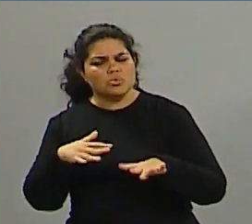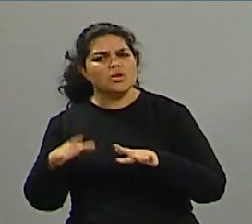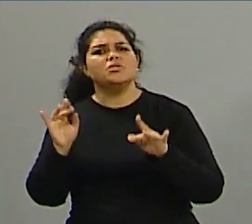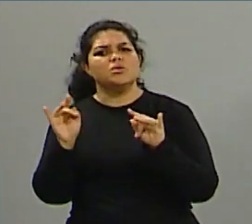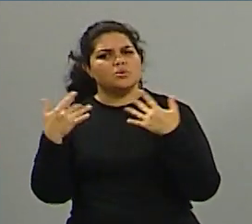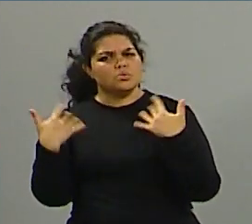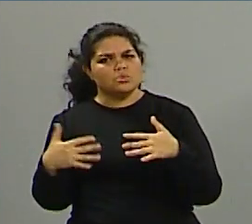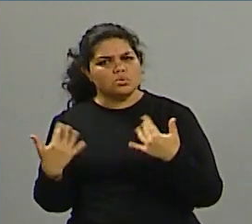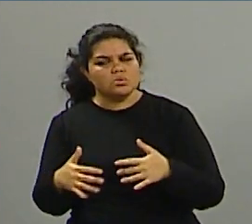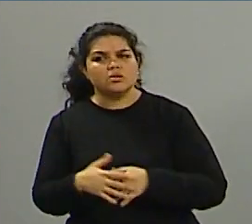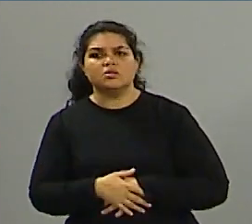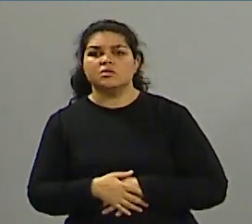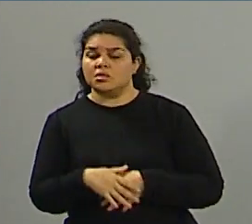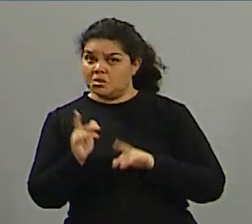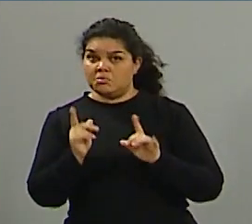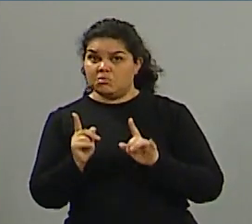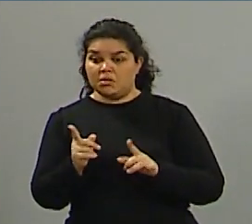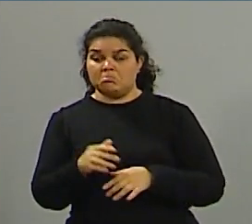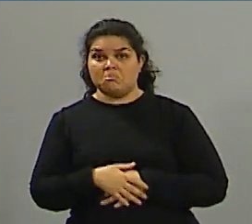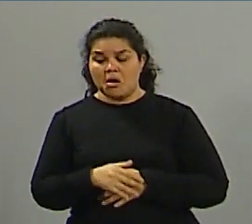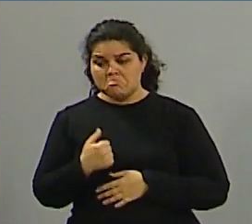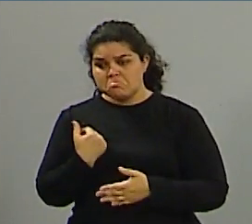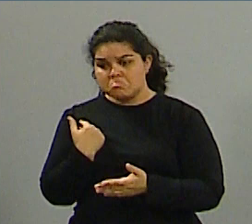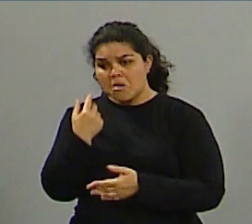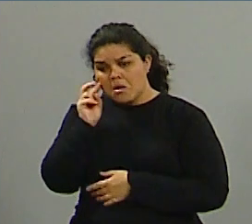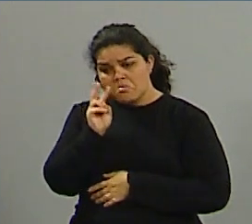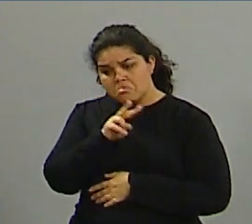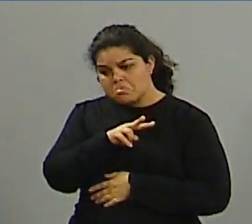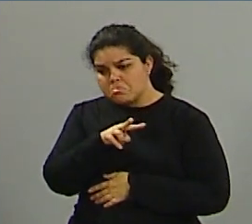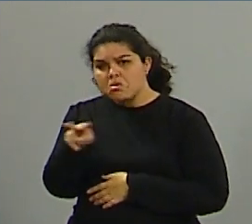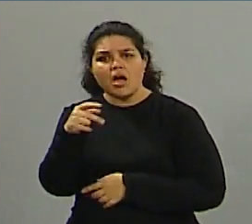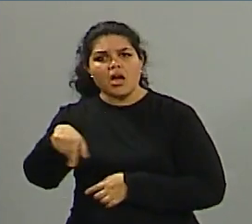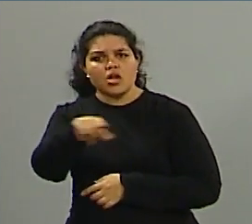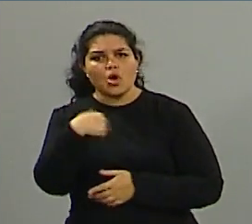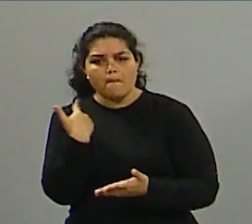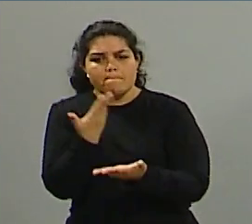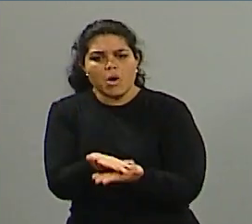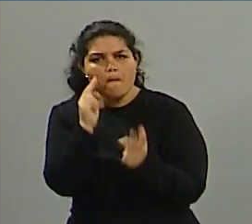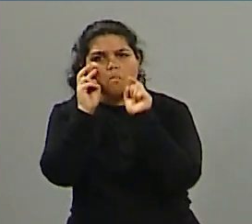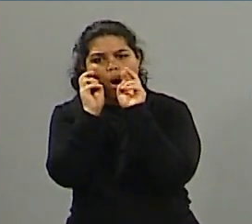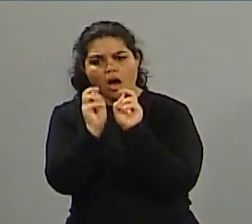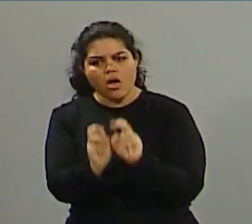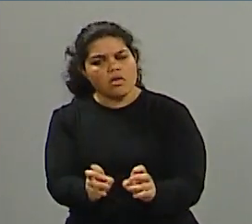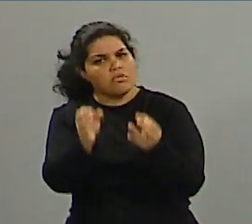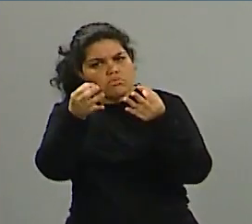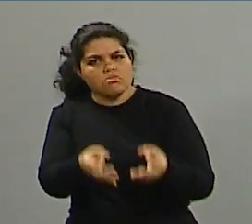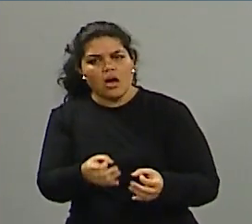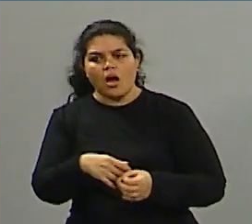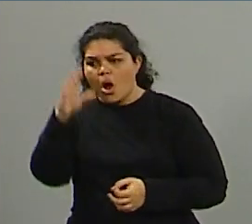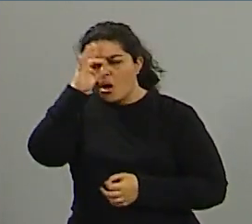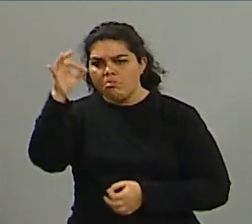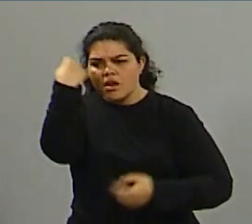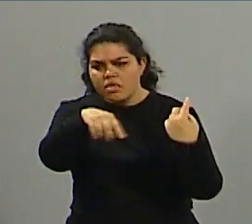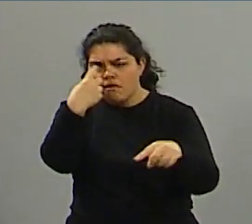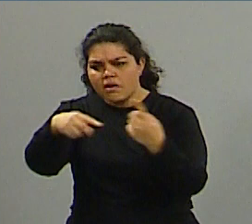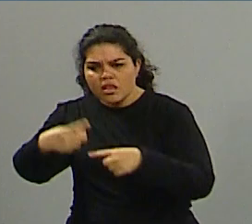realmente analizaron las propuestas, porque yo hoy los escuchaba habían analizado, ¿no? Las propuestas y tenían diferentes opiniones y todo, pero